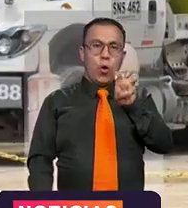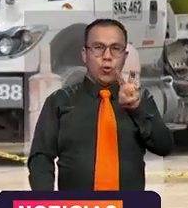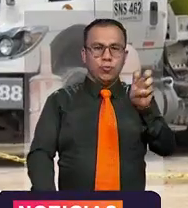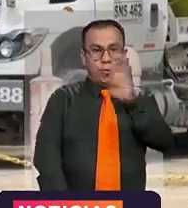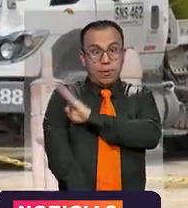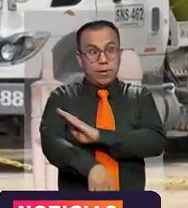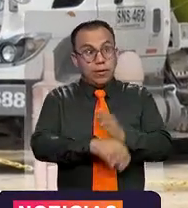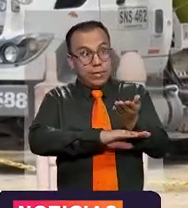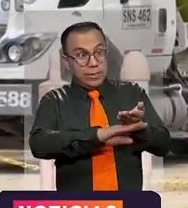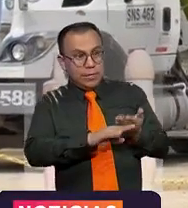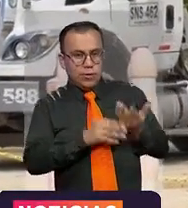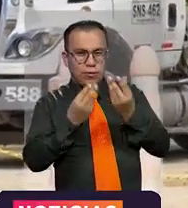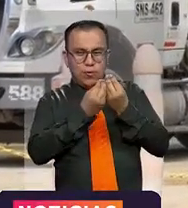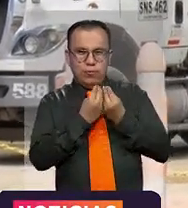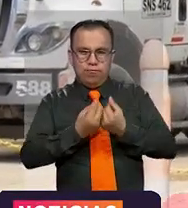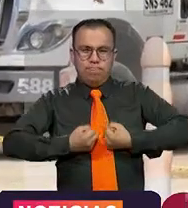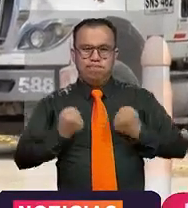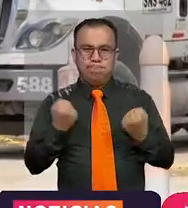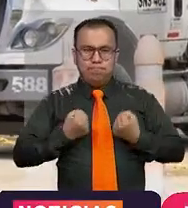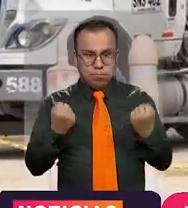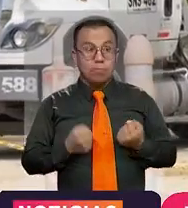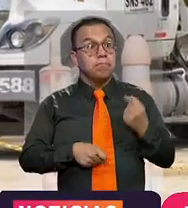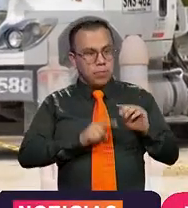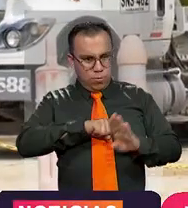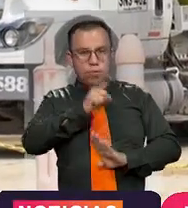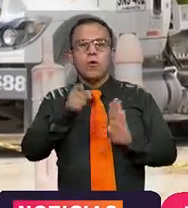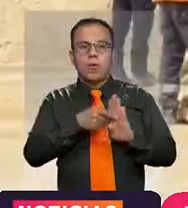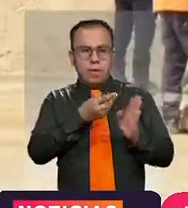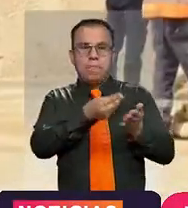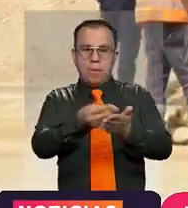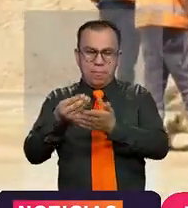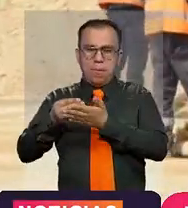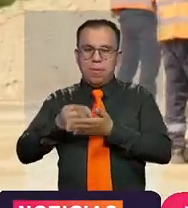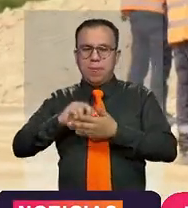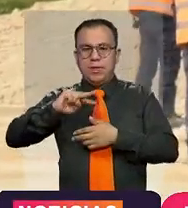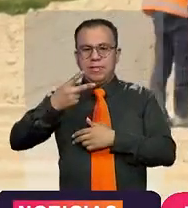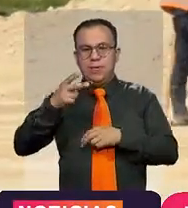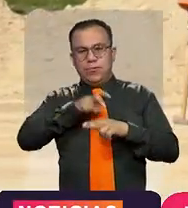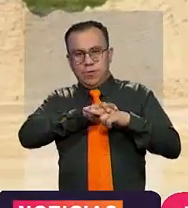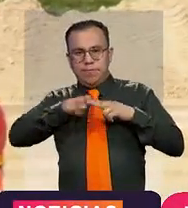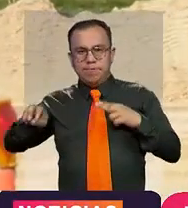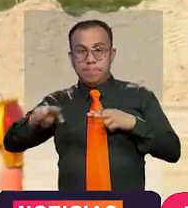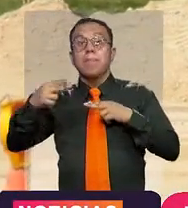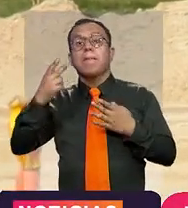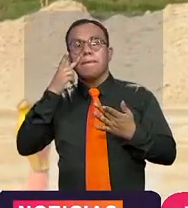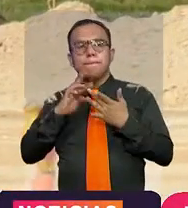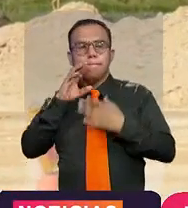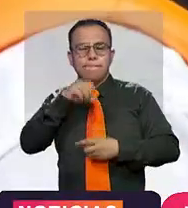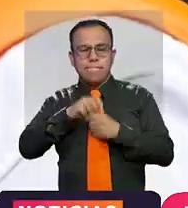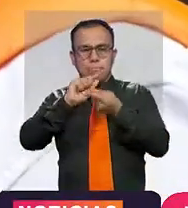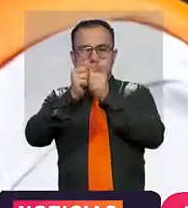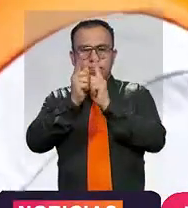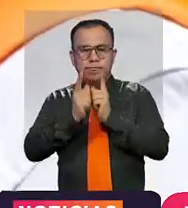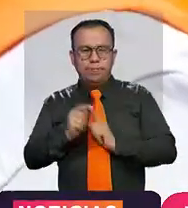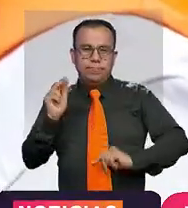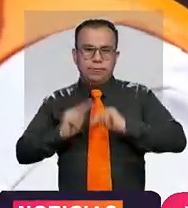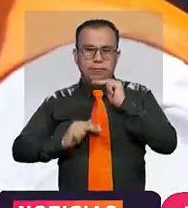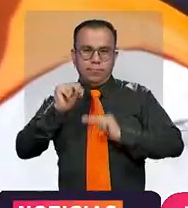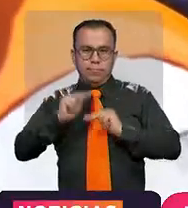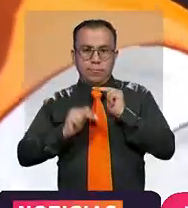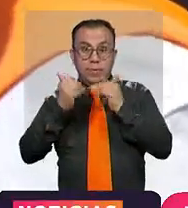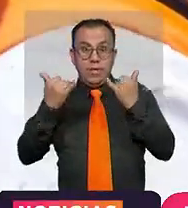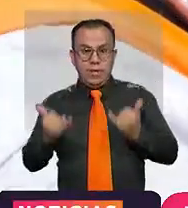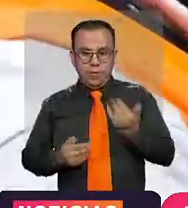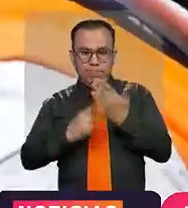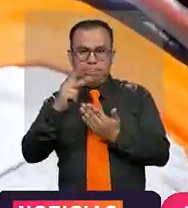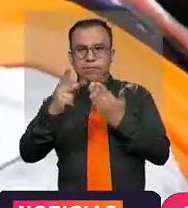pesos solicitados al Consejo de Bogotá, se cubrirán los sobrecostos de la segunda línea del metro, teniendo en cuenta los cambios en la construcción que ha